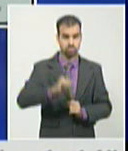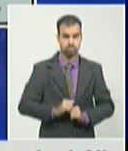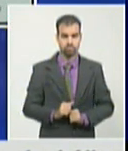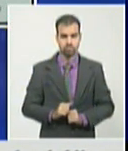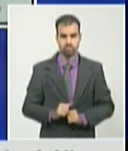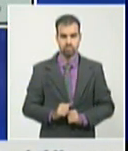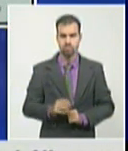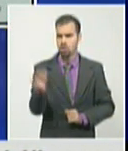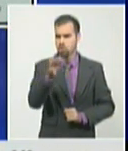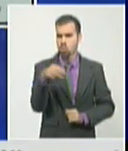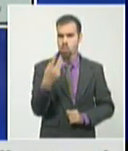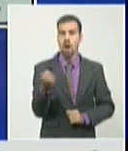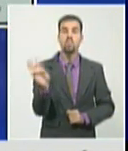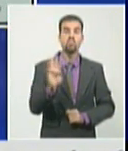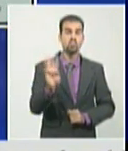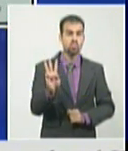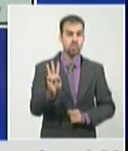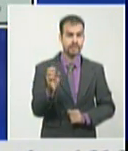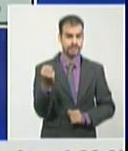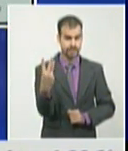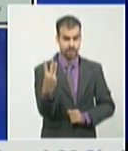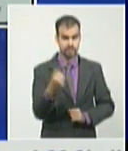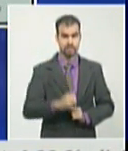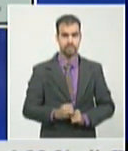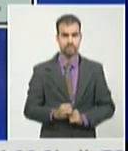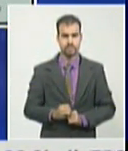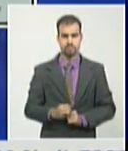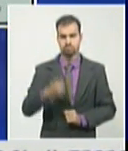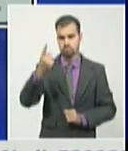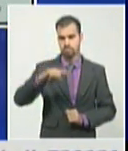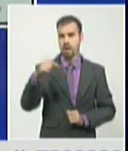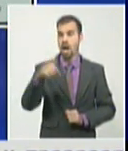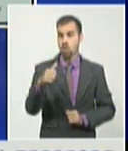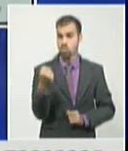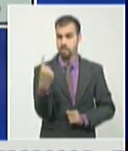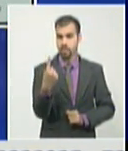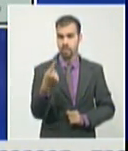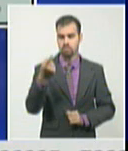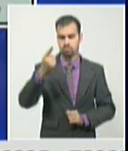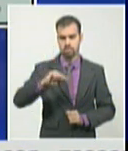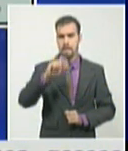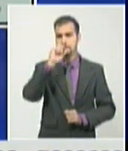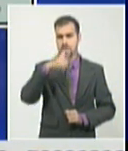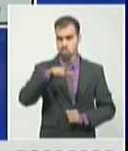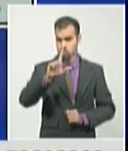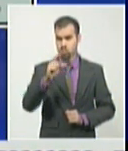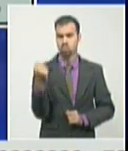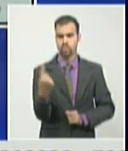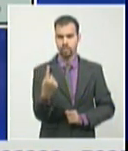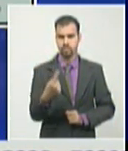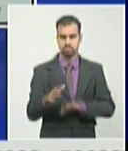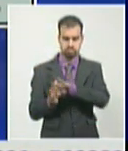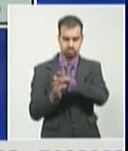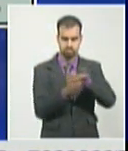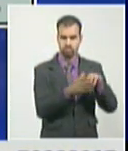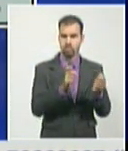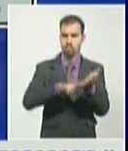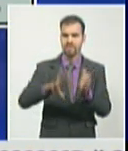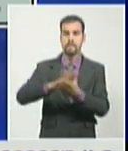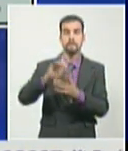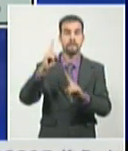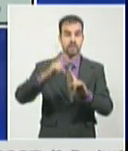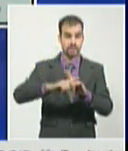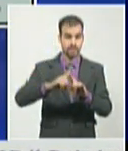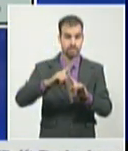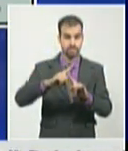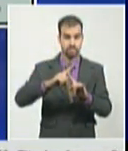de güines otro de jaruco y uno de los de educar matanzas de otra provincia que ha tenido